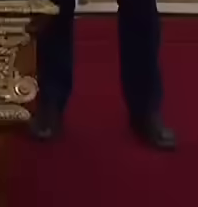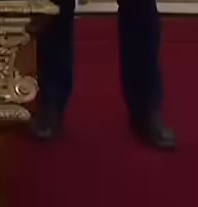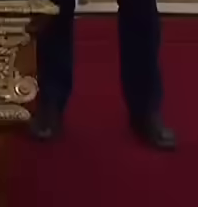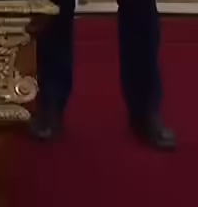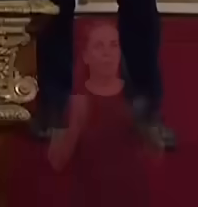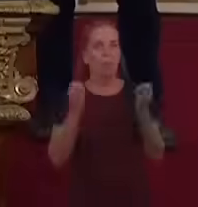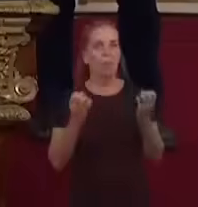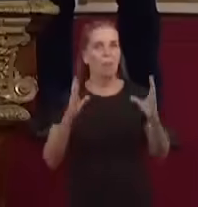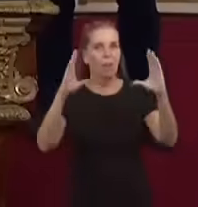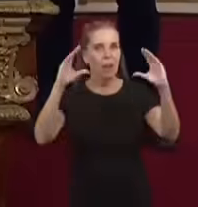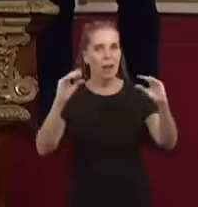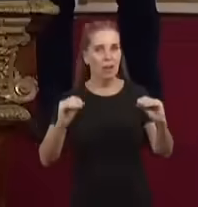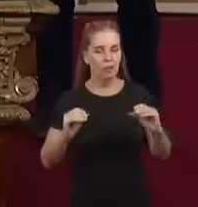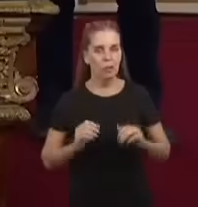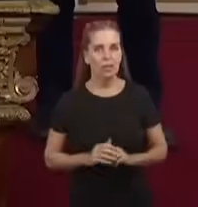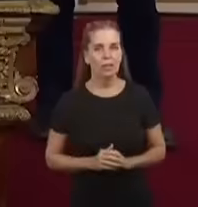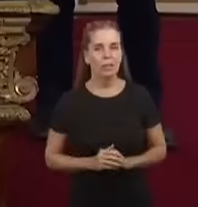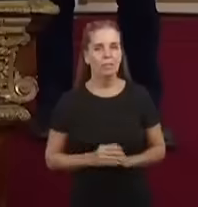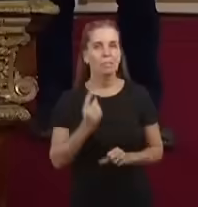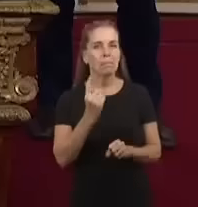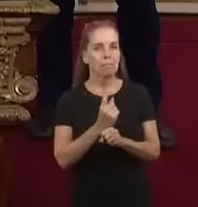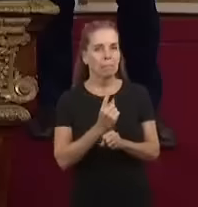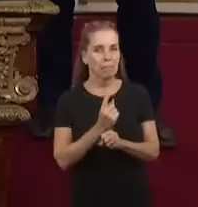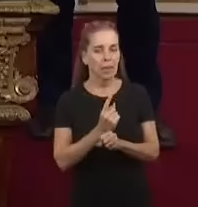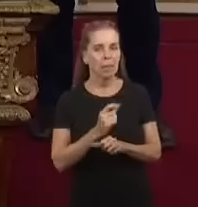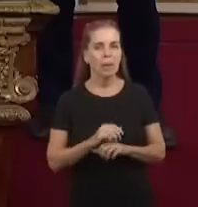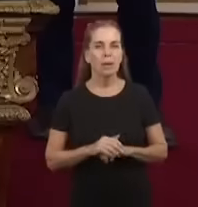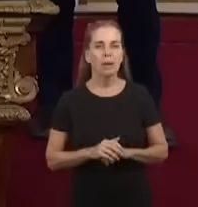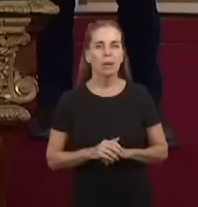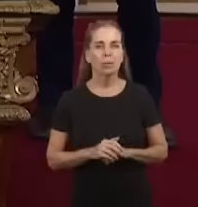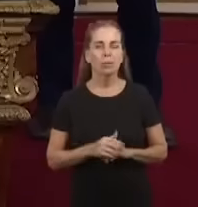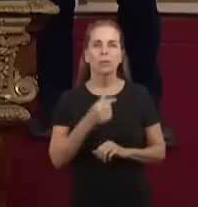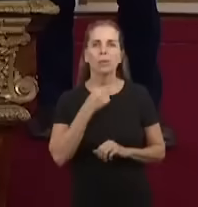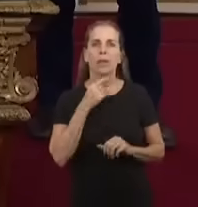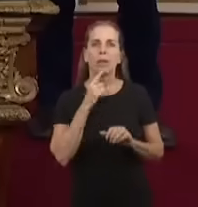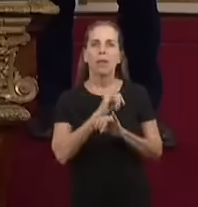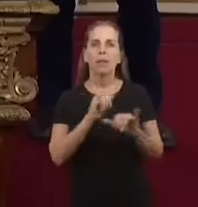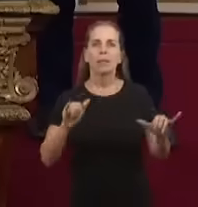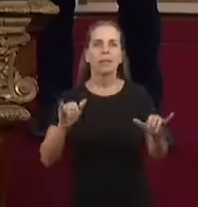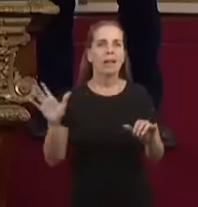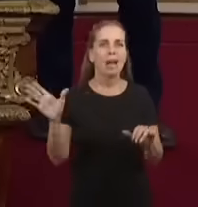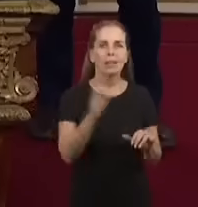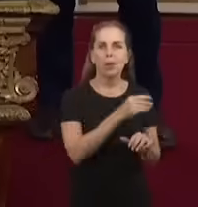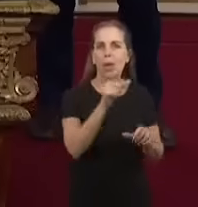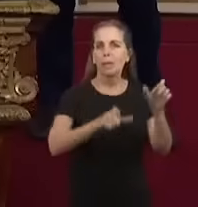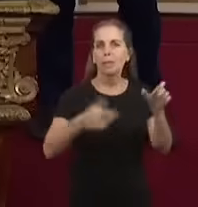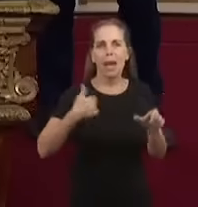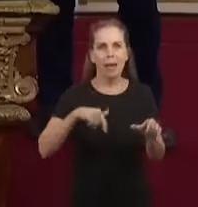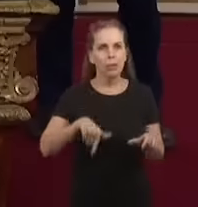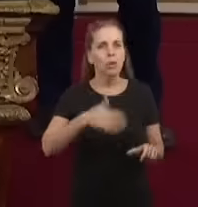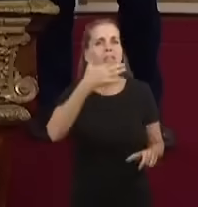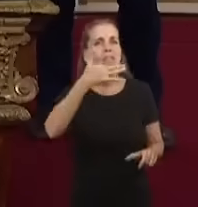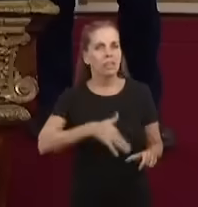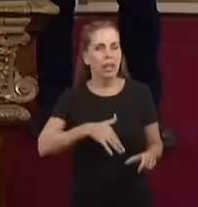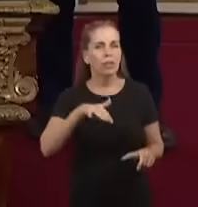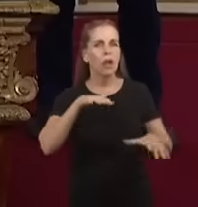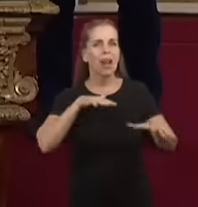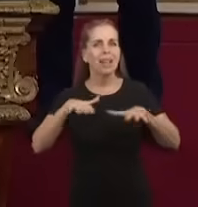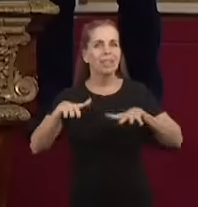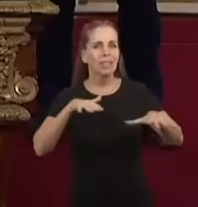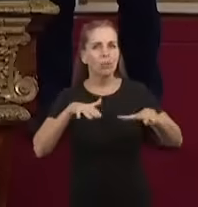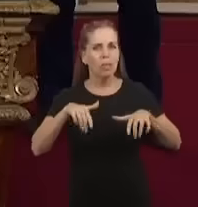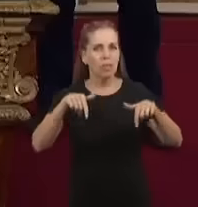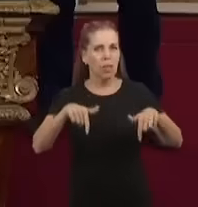Buenas noches En primer lugar quiero decirle a todos los argentinos que entiendo que la situación que estamos viviendo